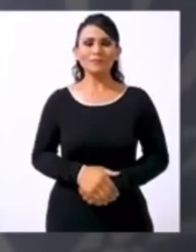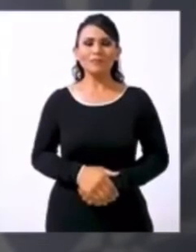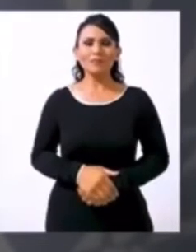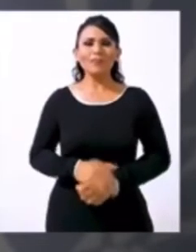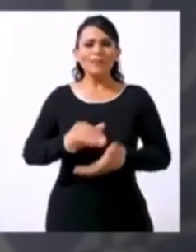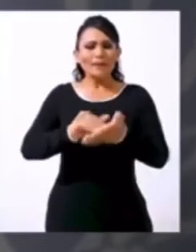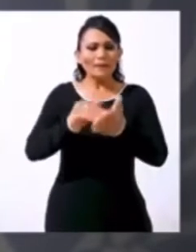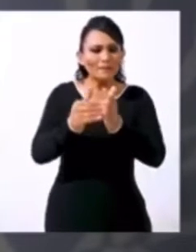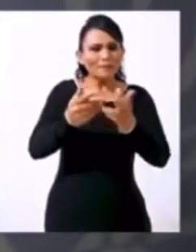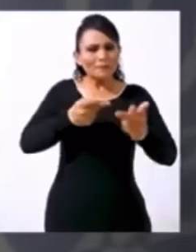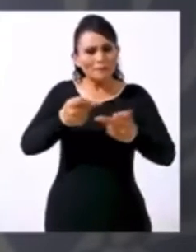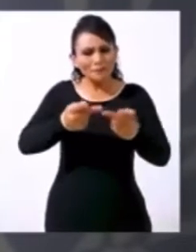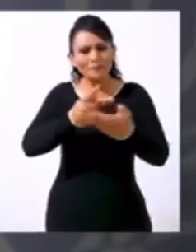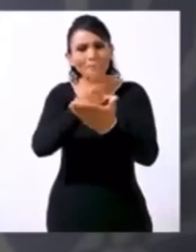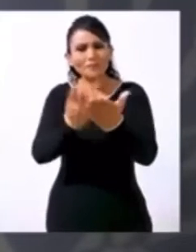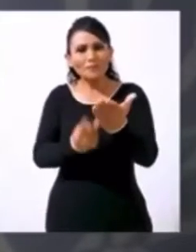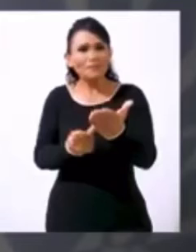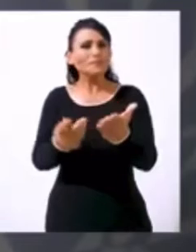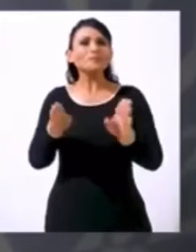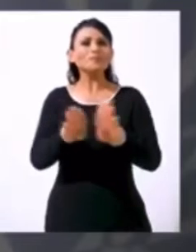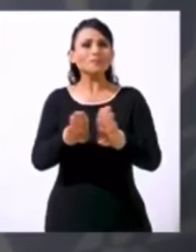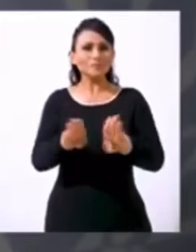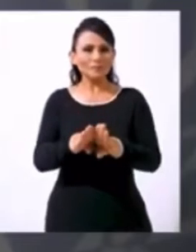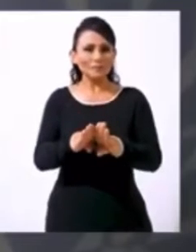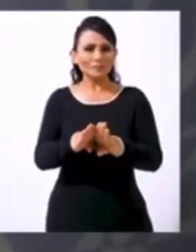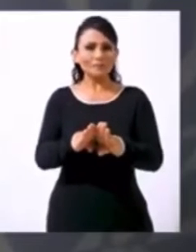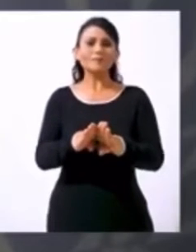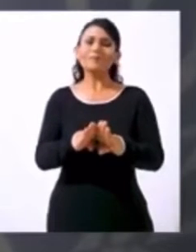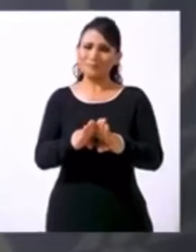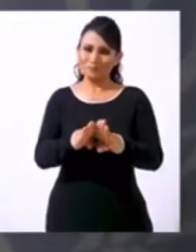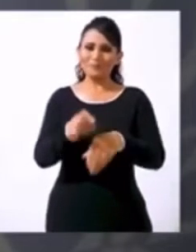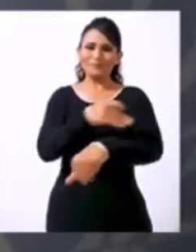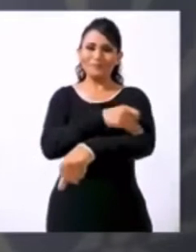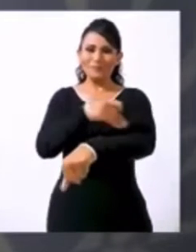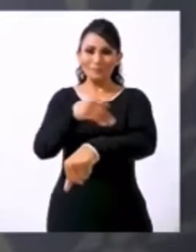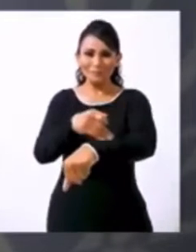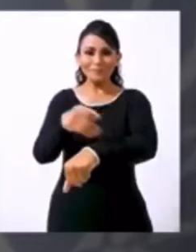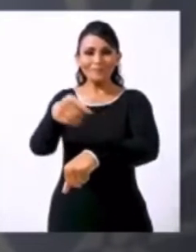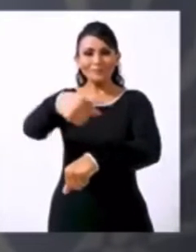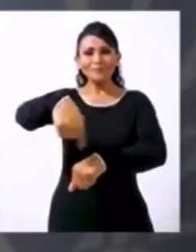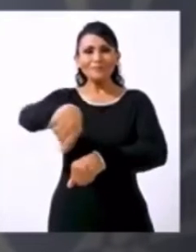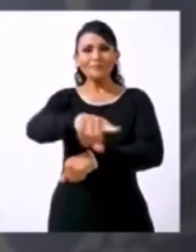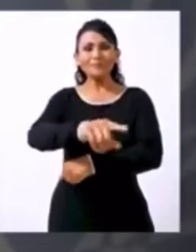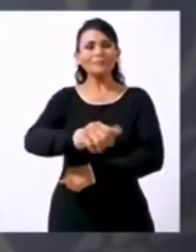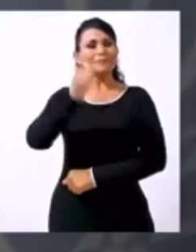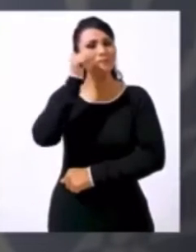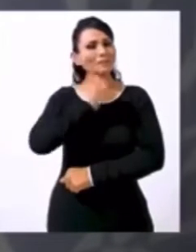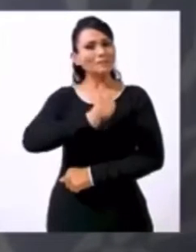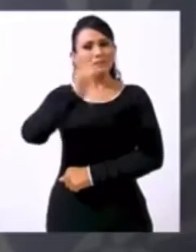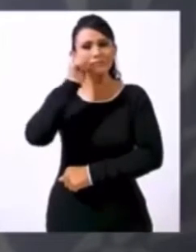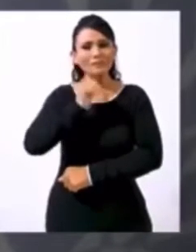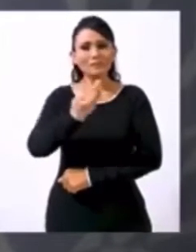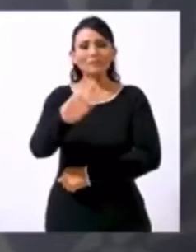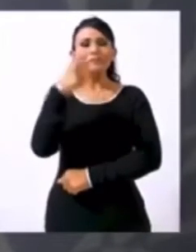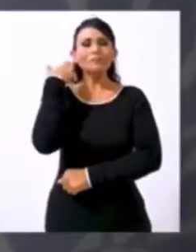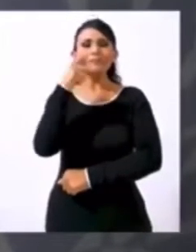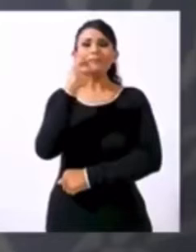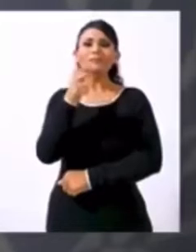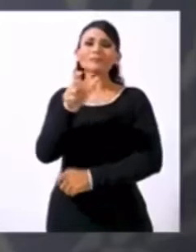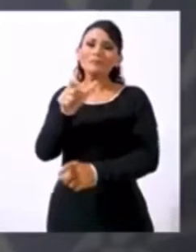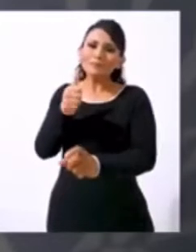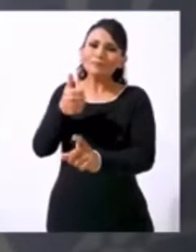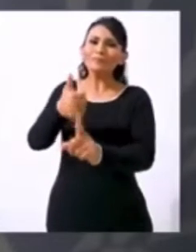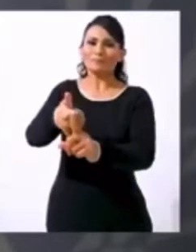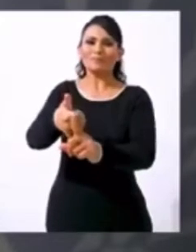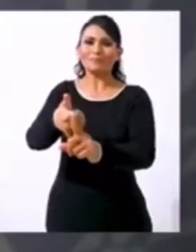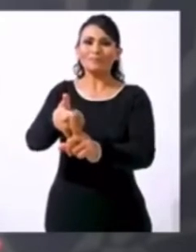estrategia activaremos las medidas para apoyar a quienes siempre han respaldado a Querétaro,